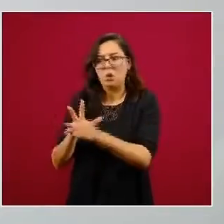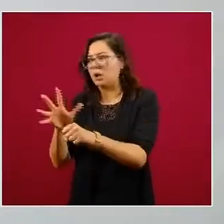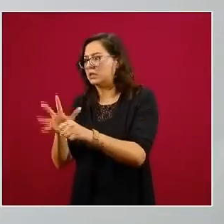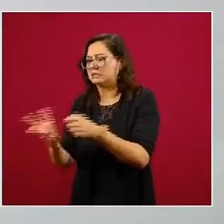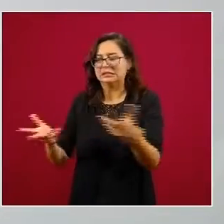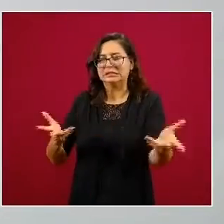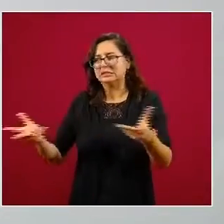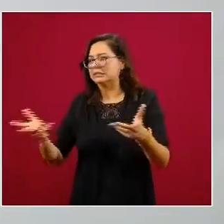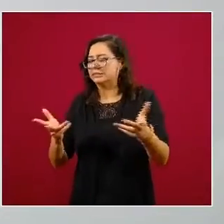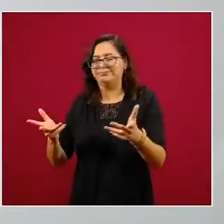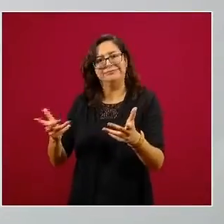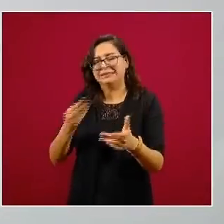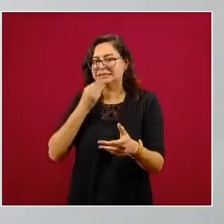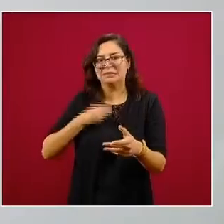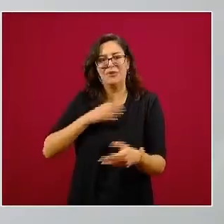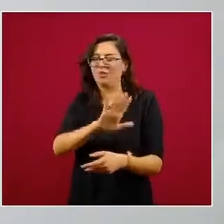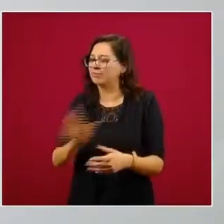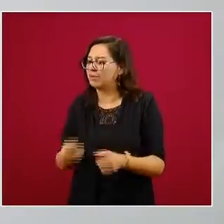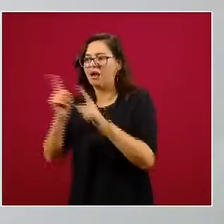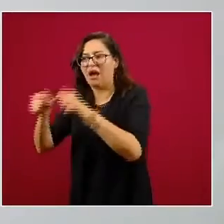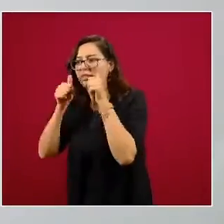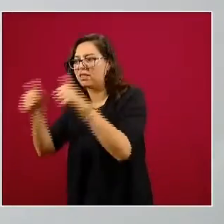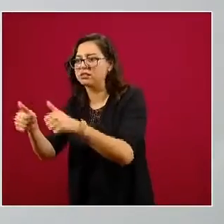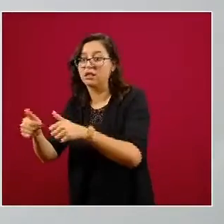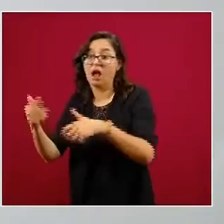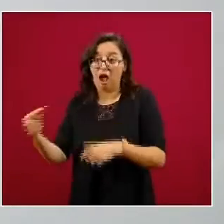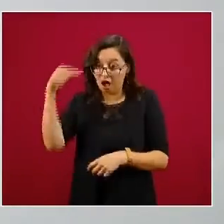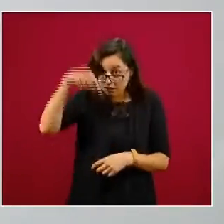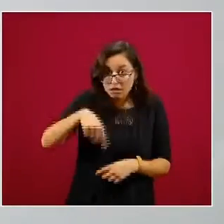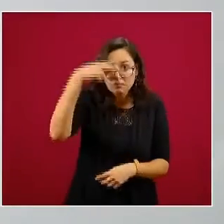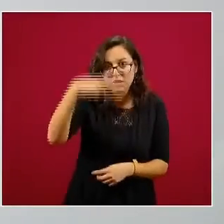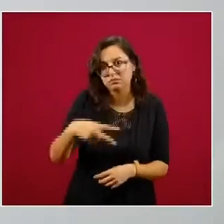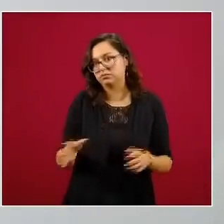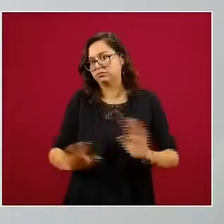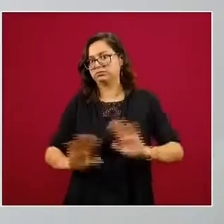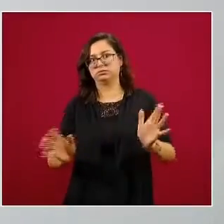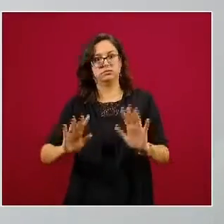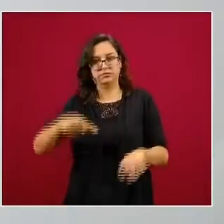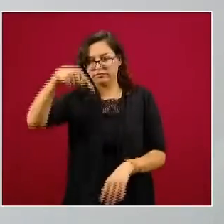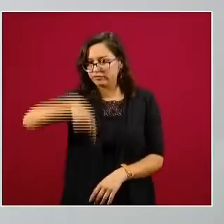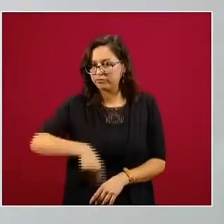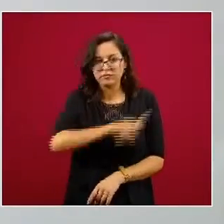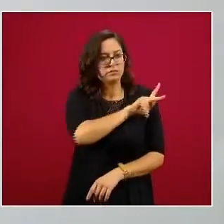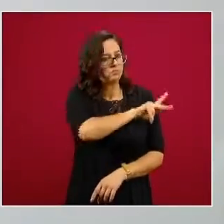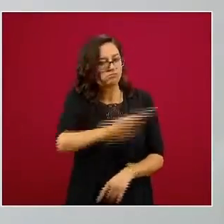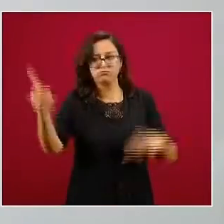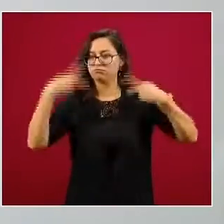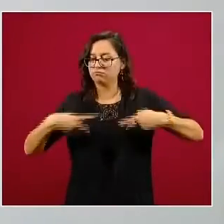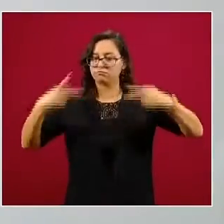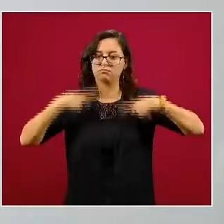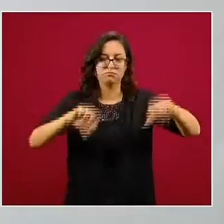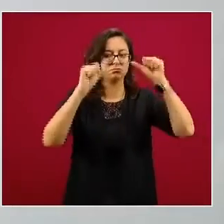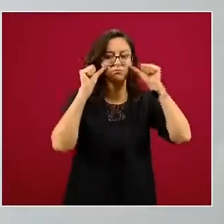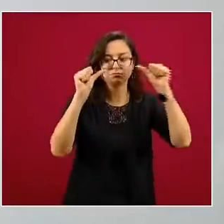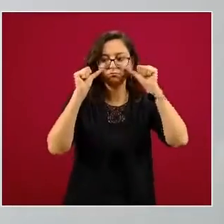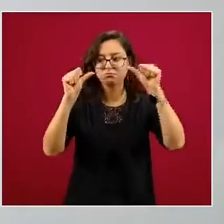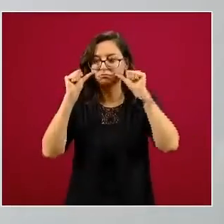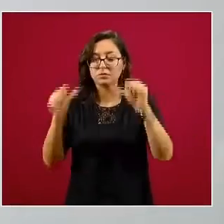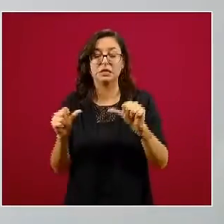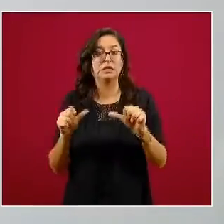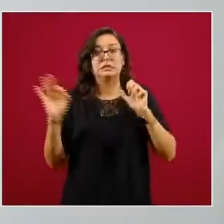en la suma de todos estos, tenemos 116 camas en la UMAE, 42 camas destinadas